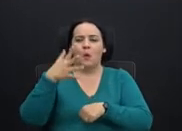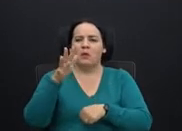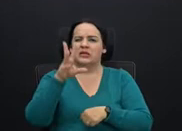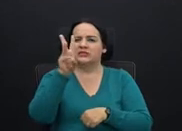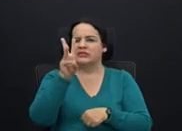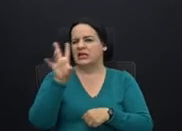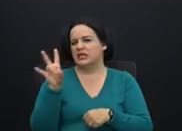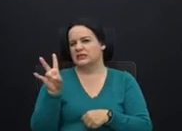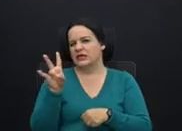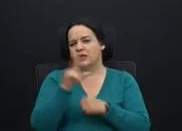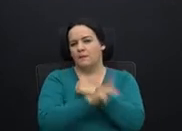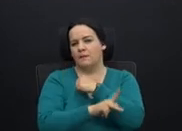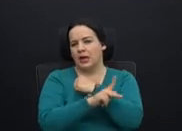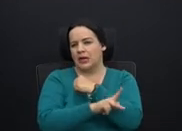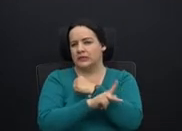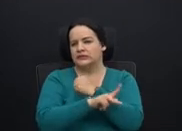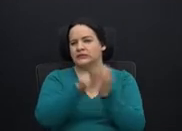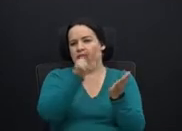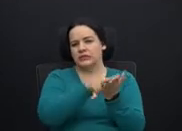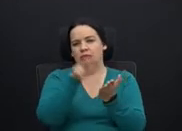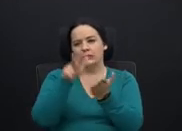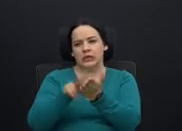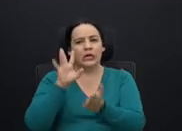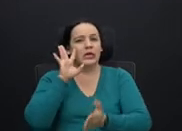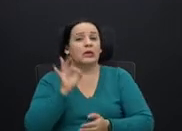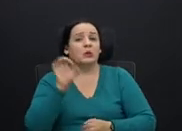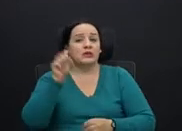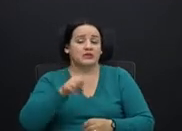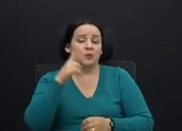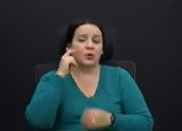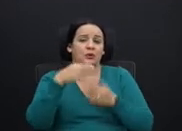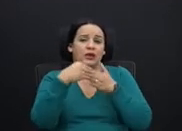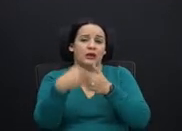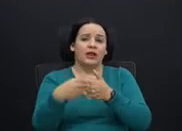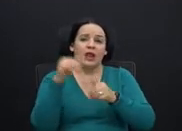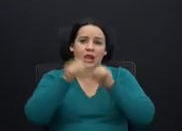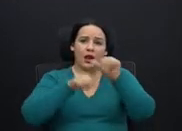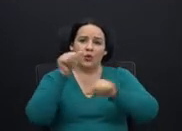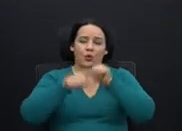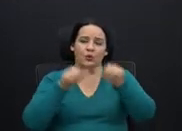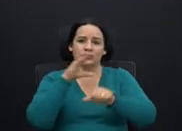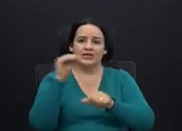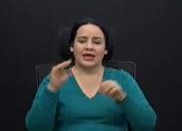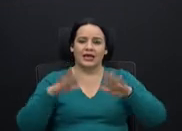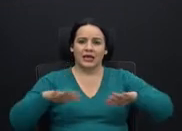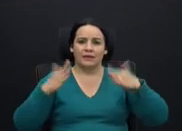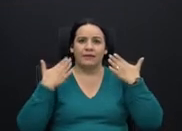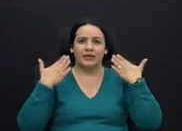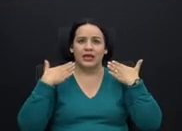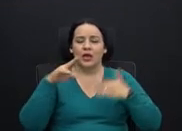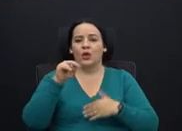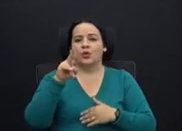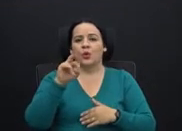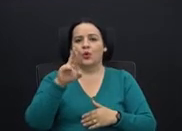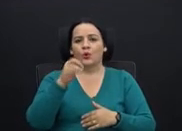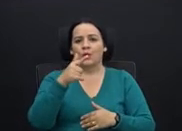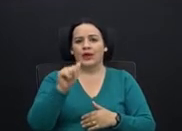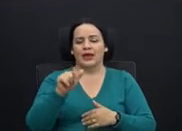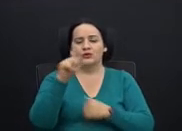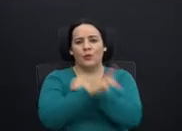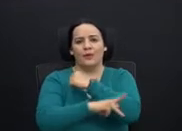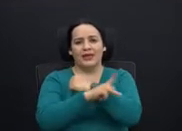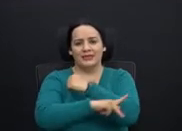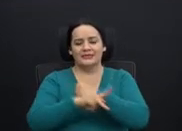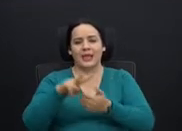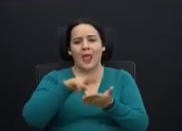países ratificados. Asumo que sí, porque es un líder en la lucha climática. Así es, la respuesta es sí. ¿Noruega es un país verde?